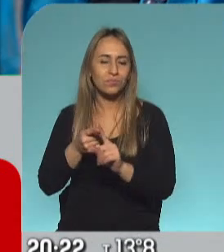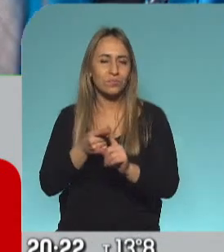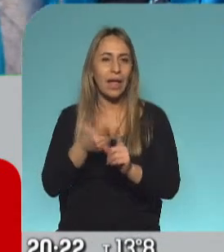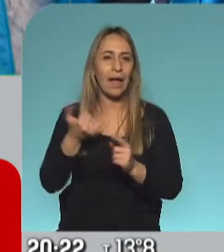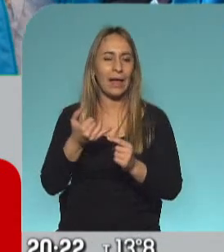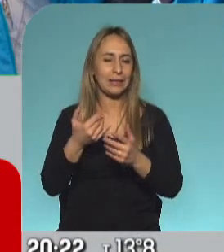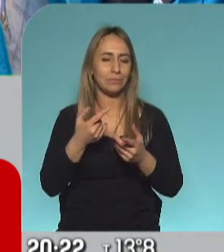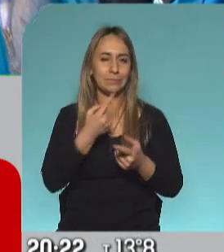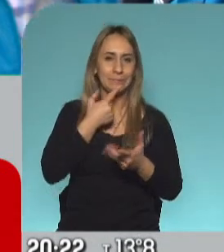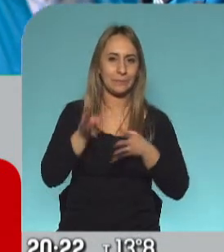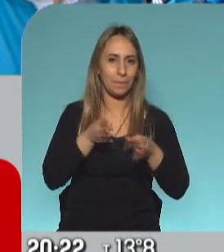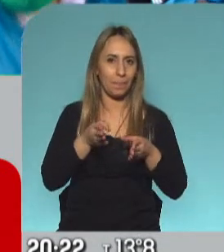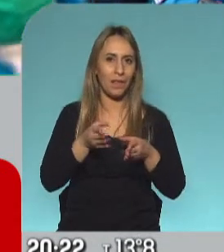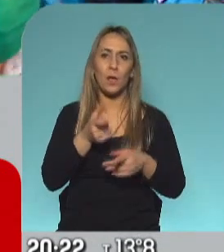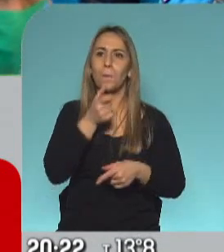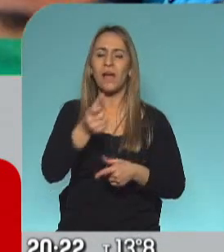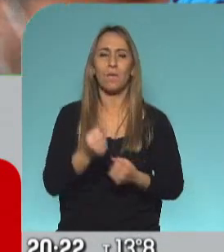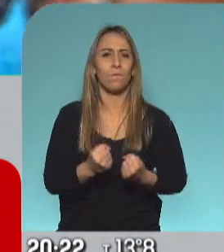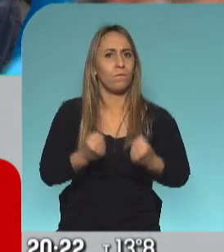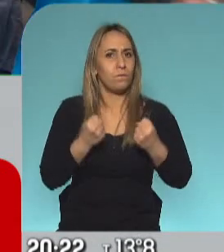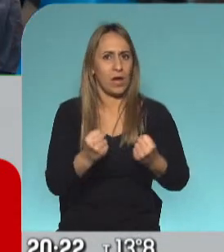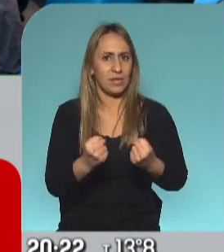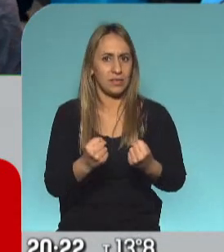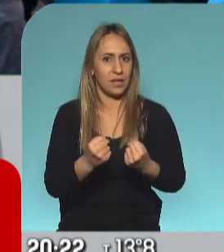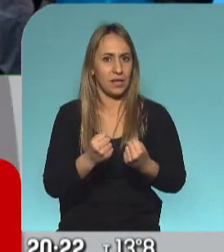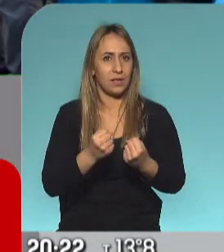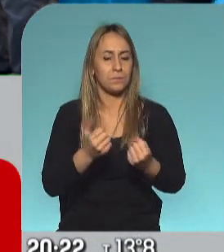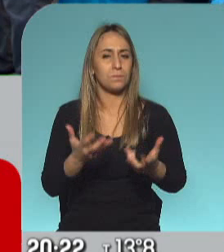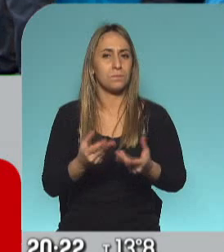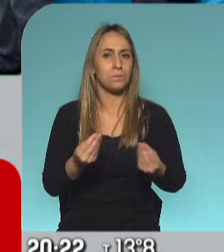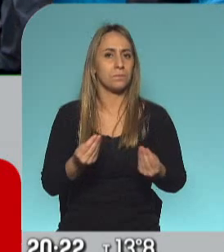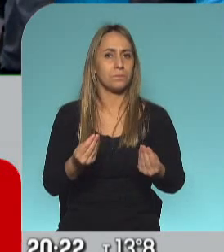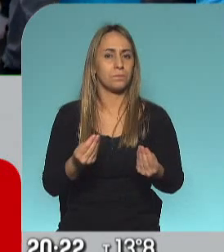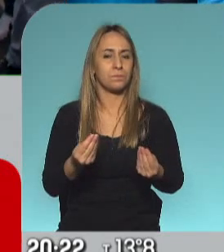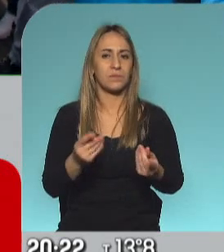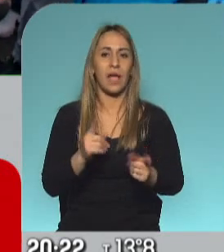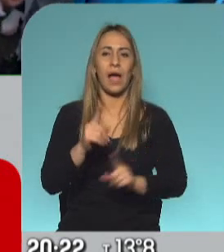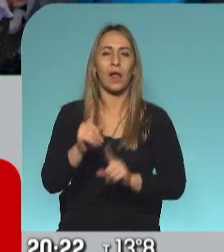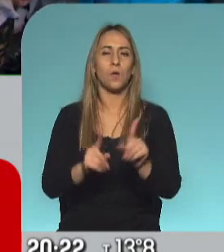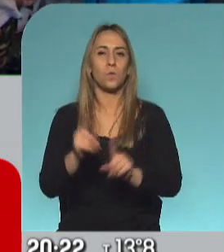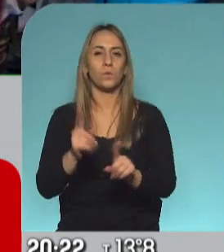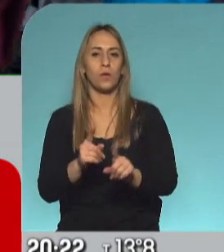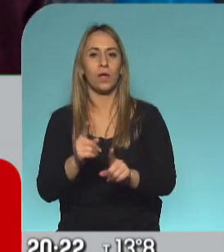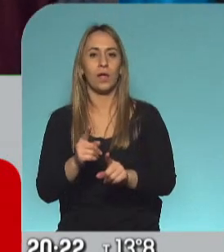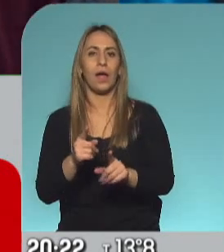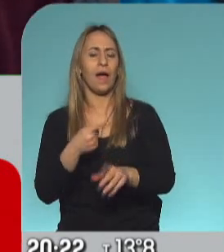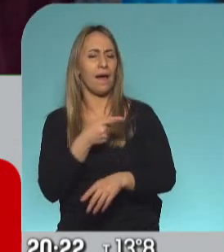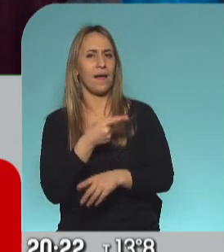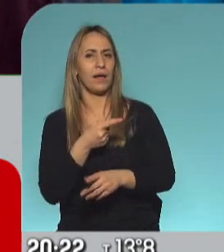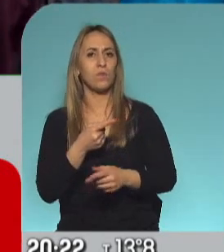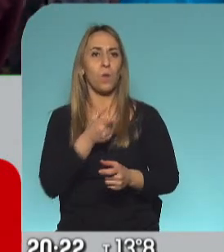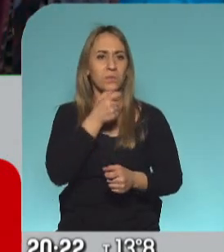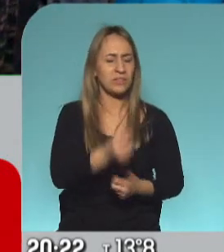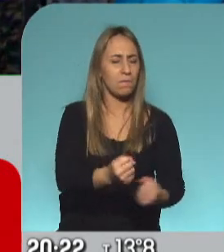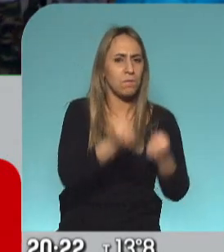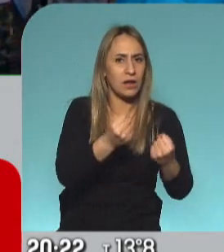mensaje, fortalecer el mensaje, con la posibilidad de que empiecen algunos a acusar de generar miedo y de